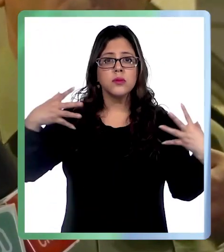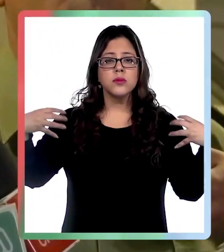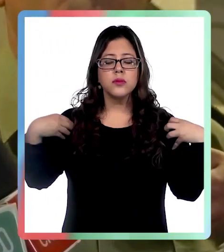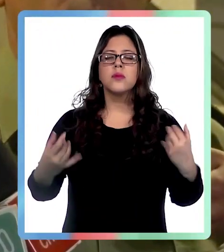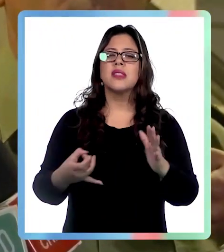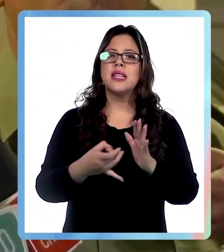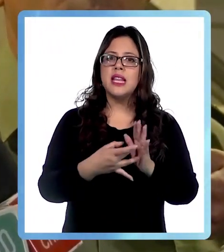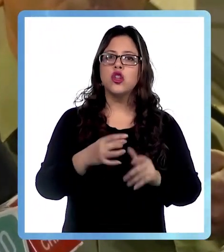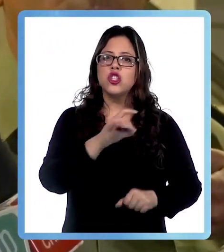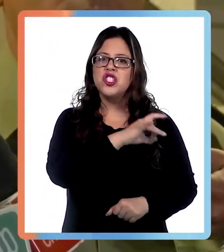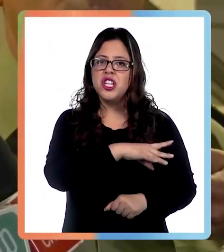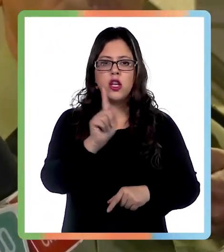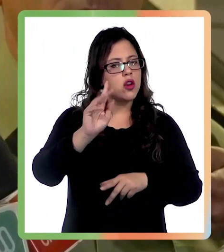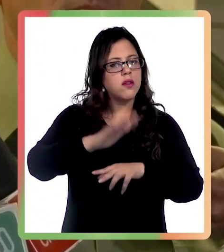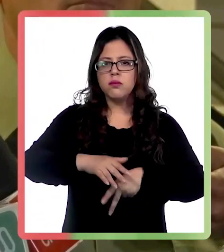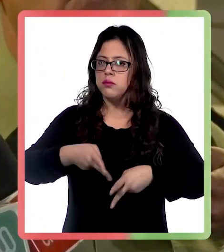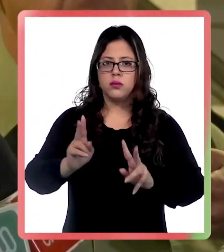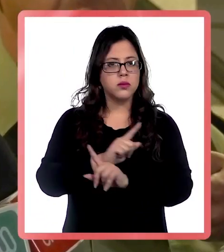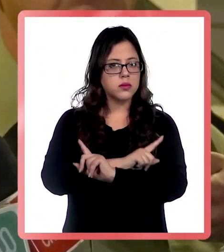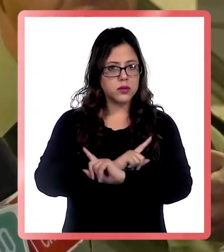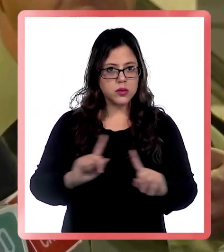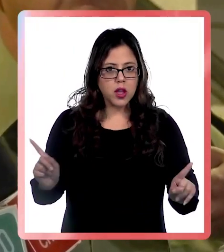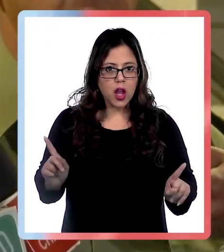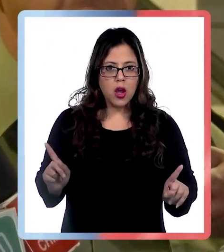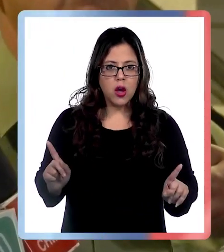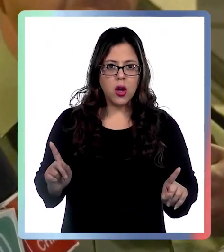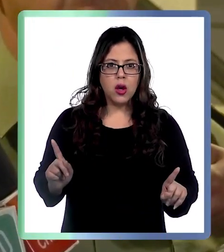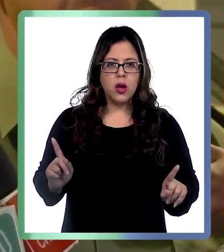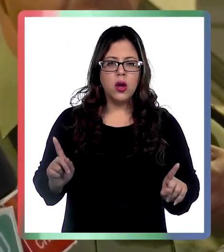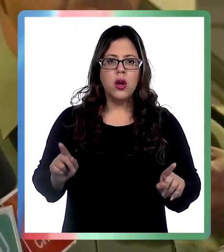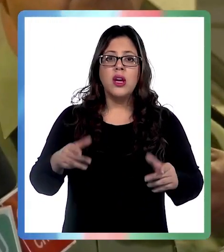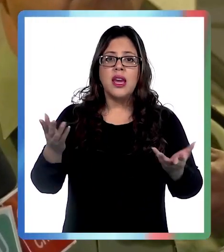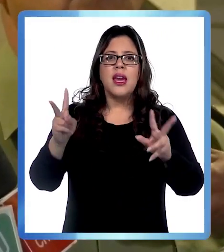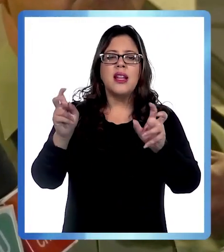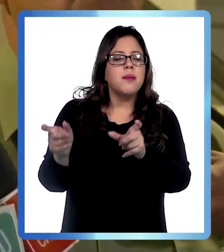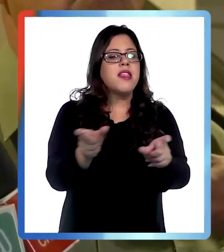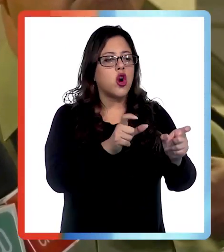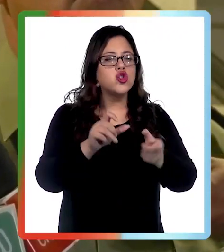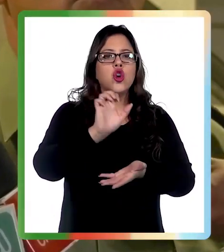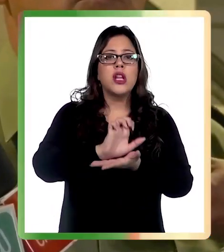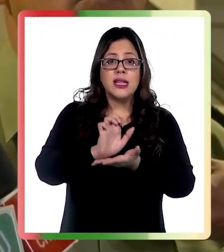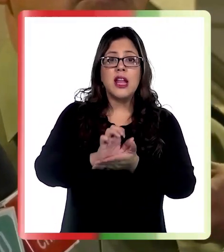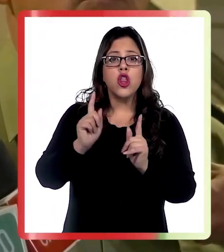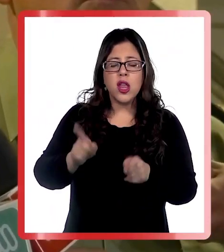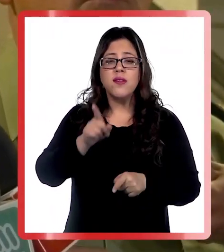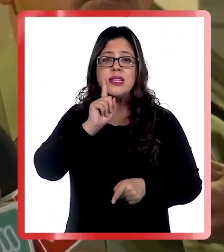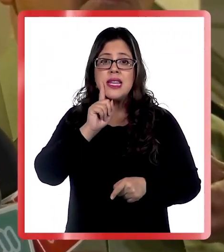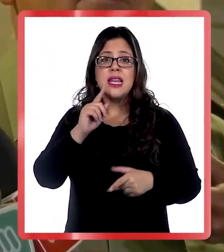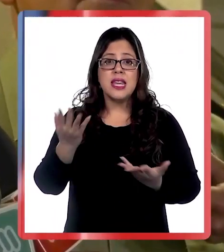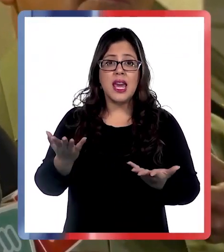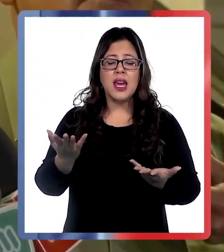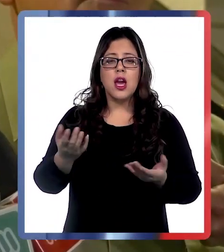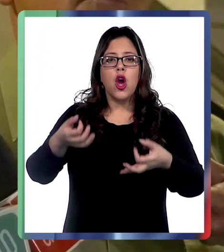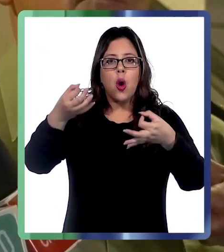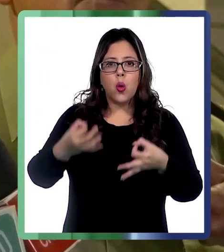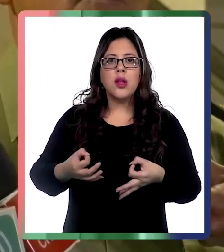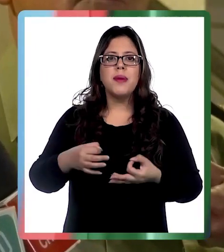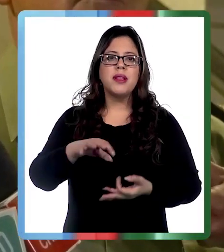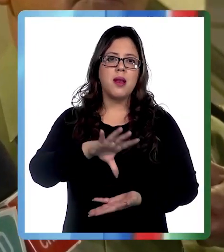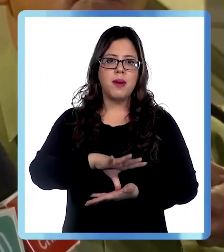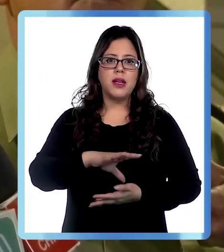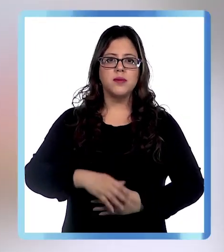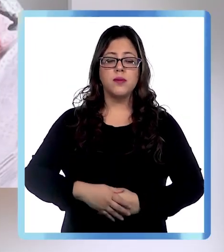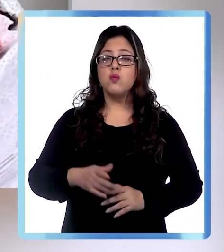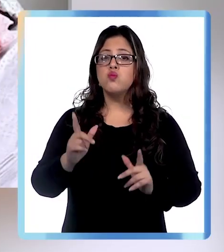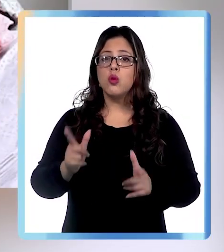quienes cometen este tipo de delito que en chile no vamos a permitir que se reemplace el control que el estado tiene que tener sobre el territorio